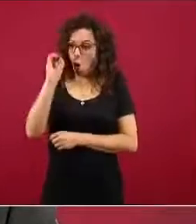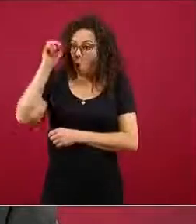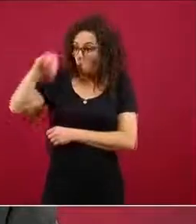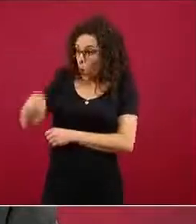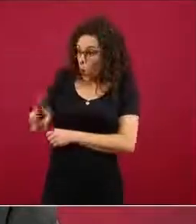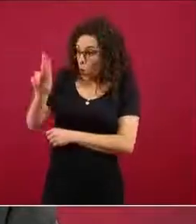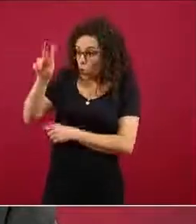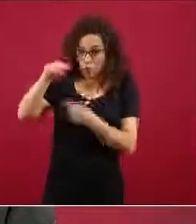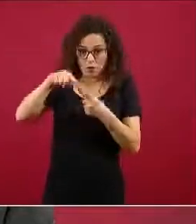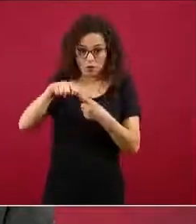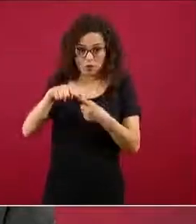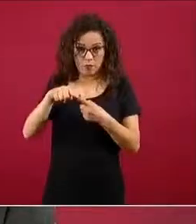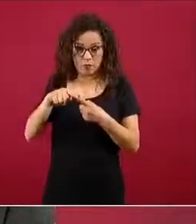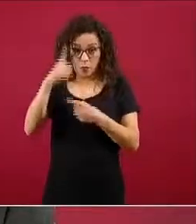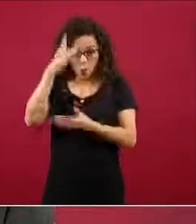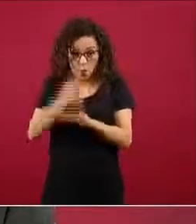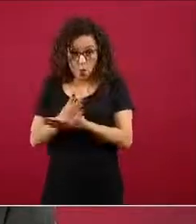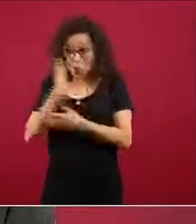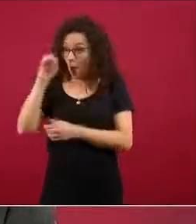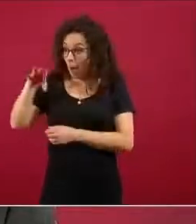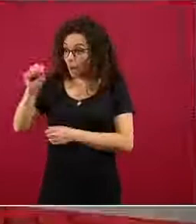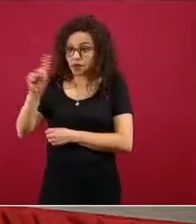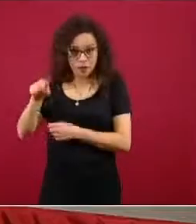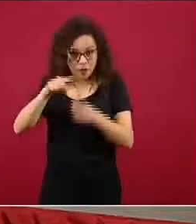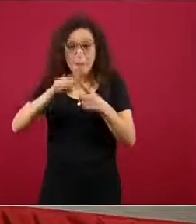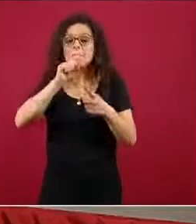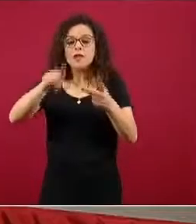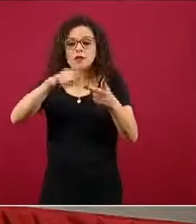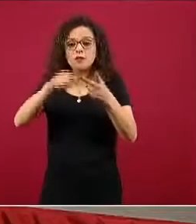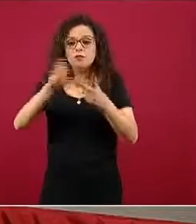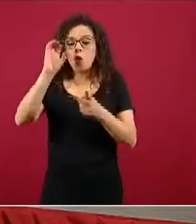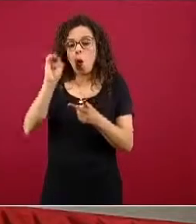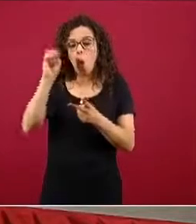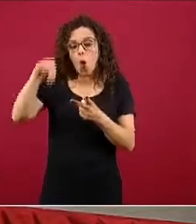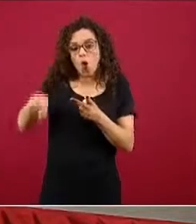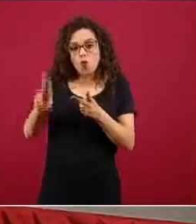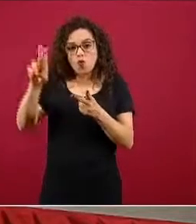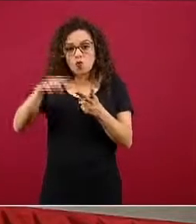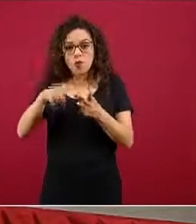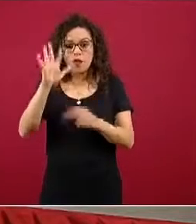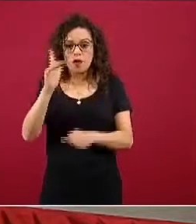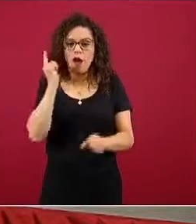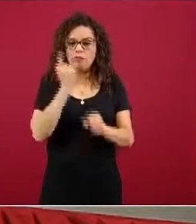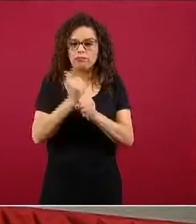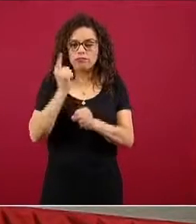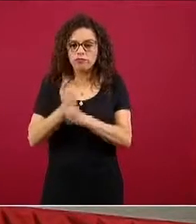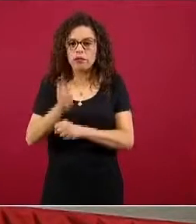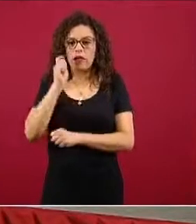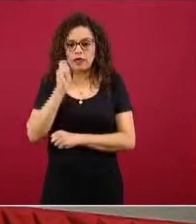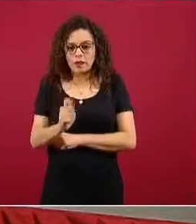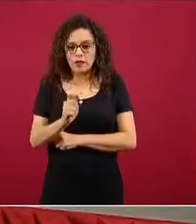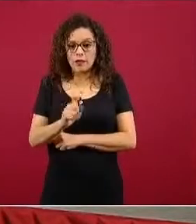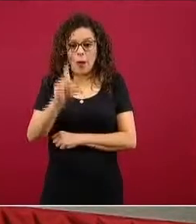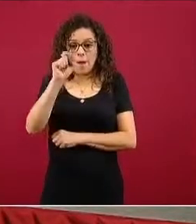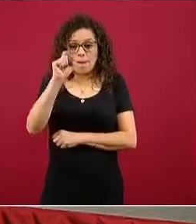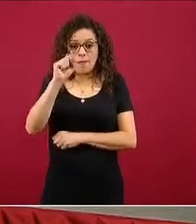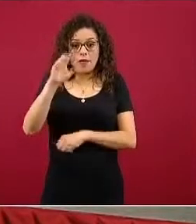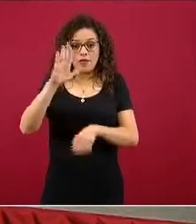la Mundial de la Salud, sino de Naciones Unidas, ha identificado entre las 20 amenazas de la